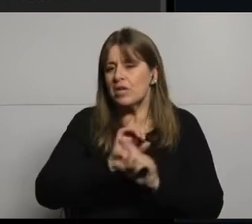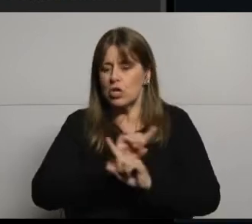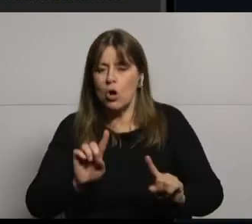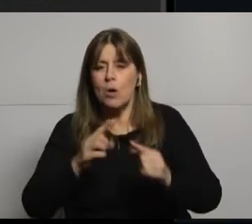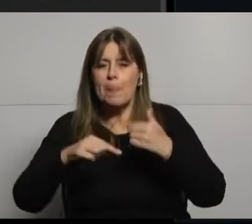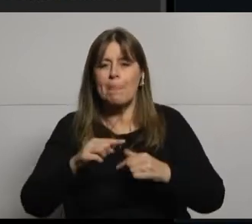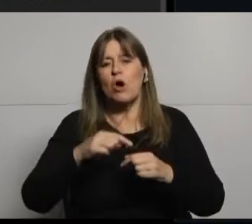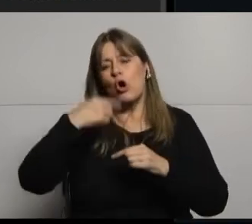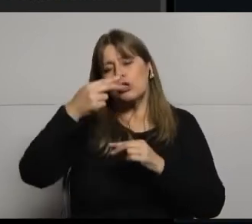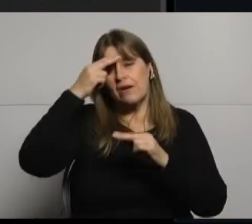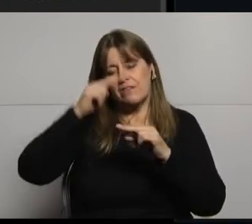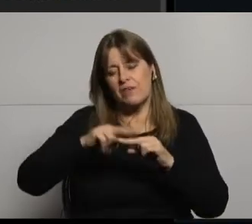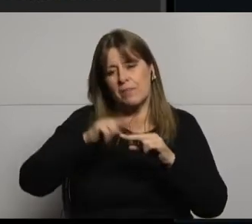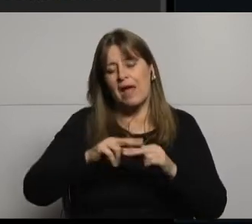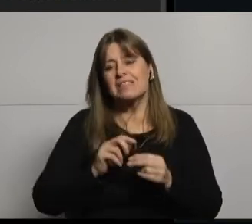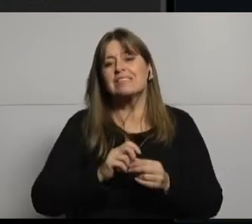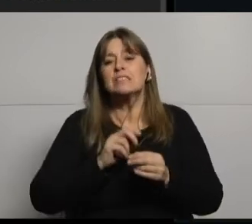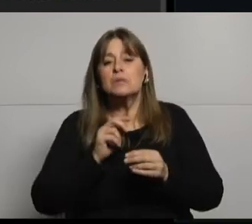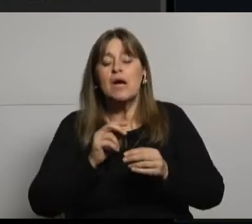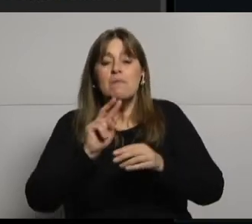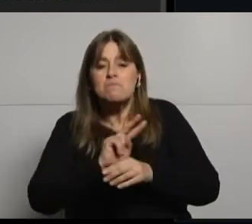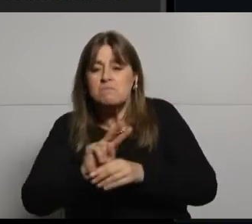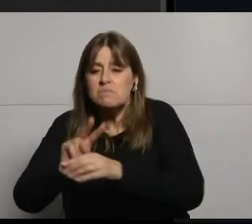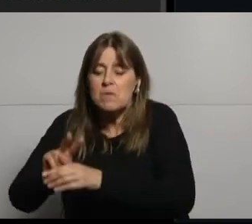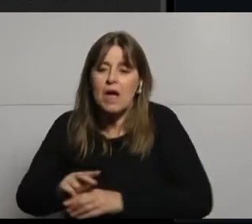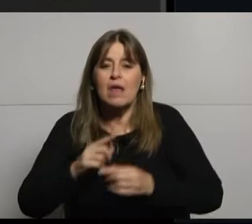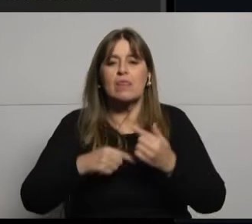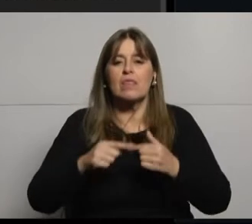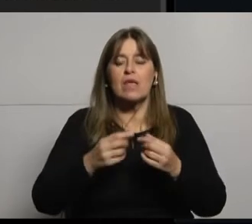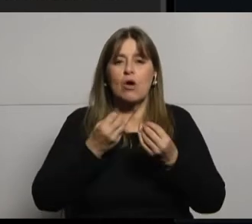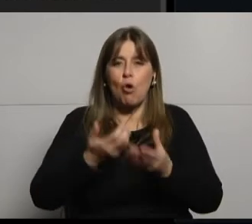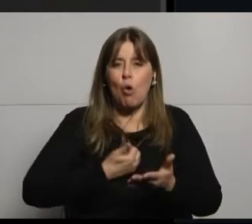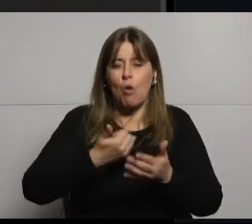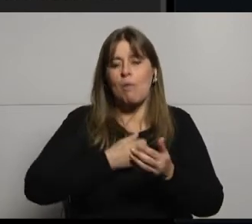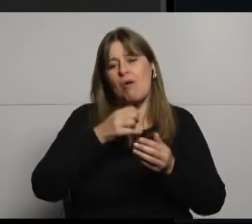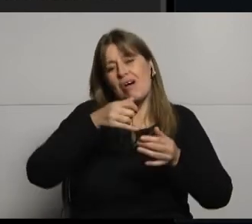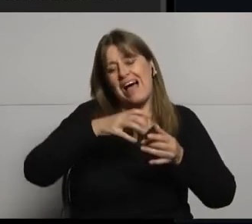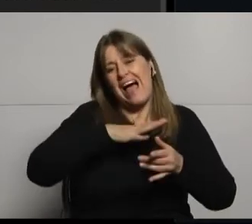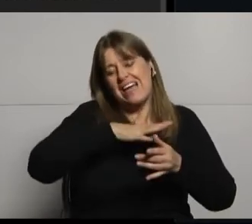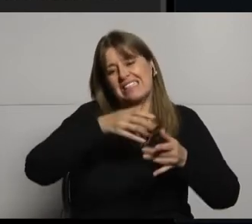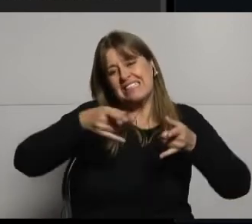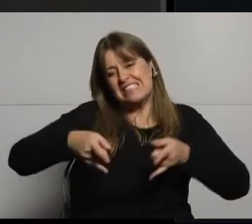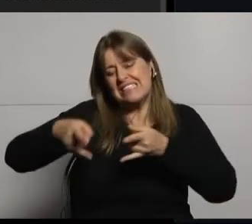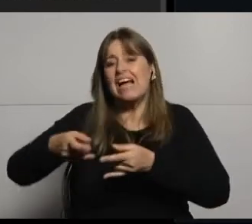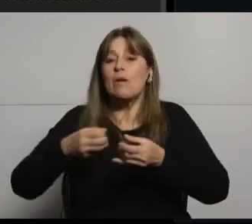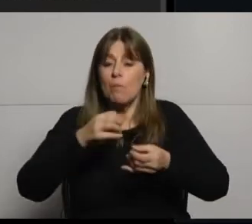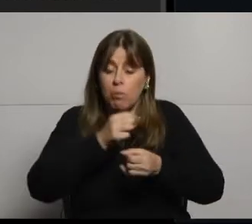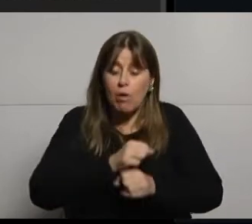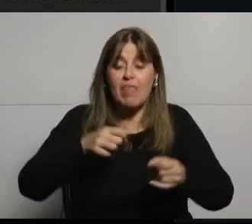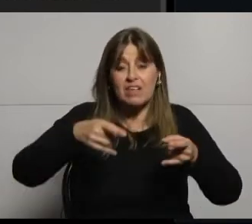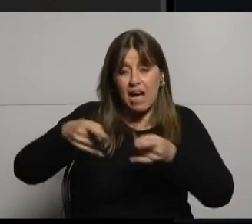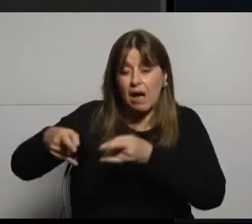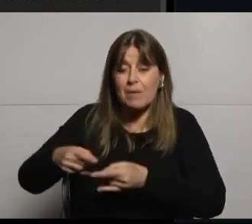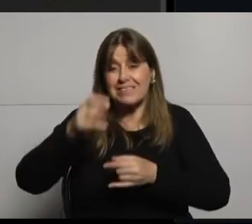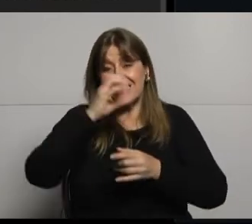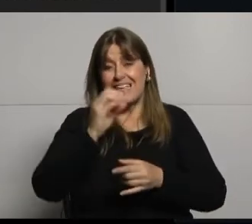Entonces, se va monitoreando a nivel nacional la disponibilidad de camas de CTI, que era, ya les digo, se temía que